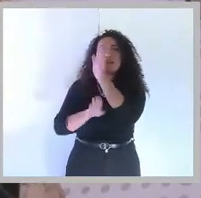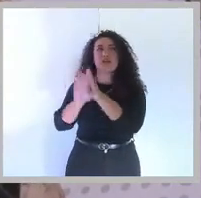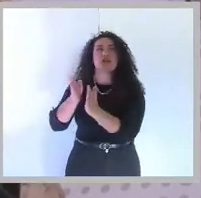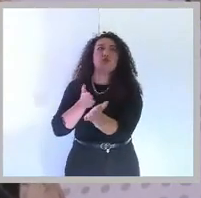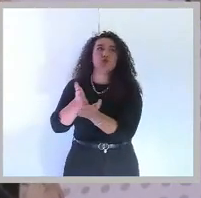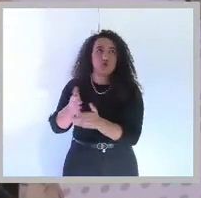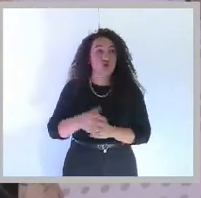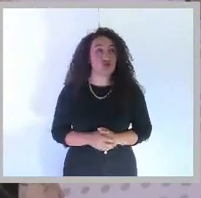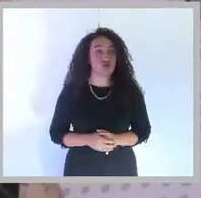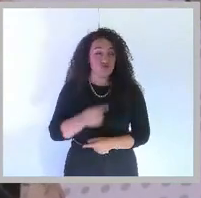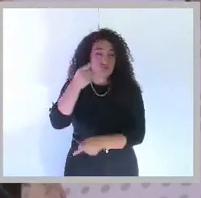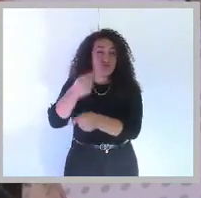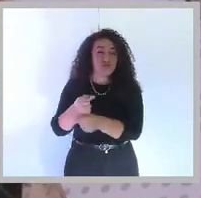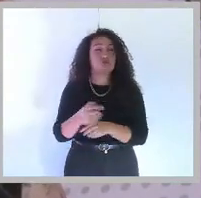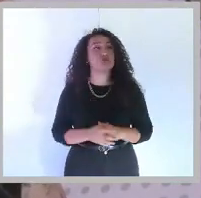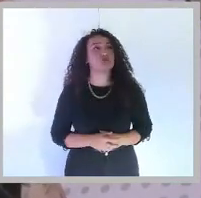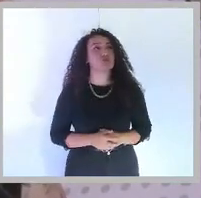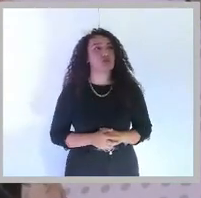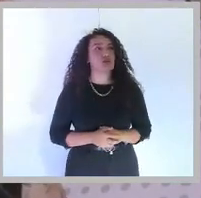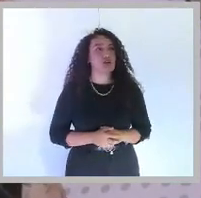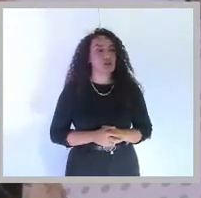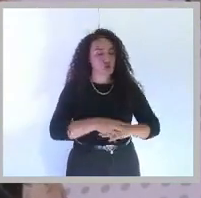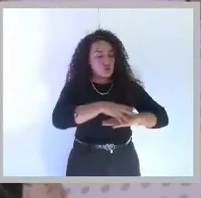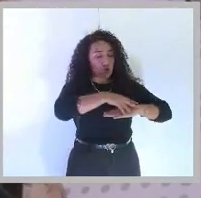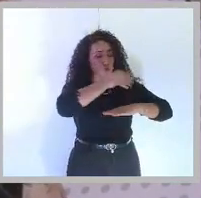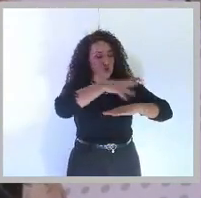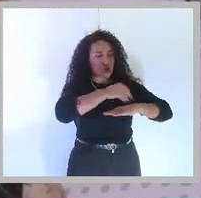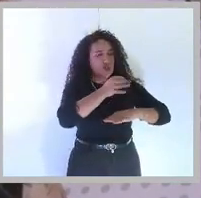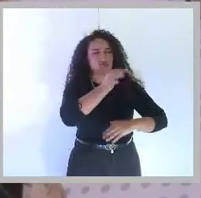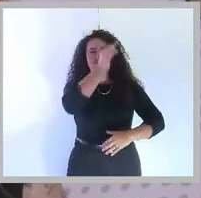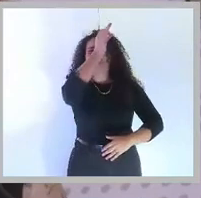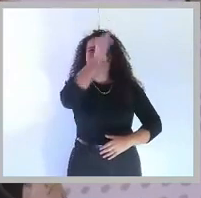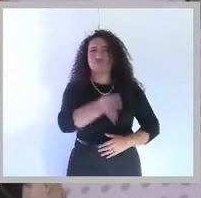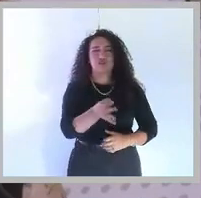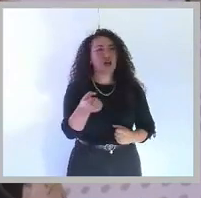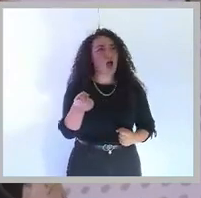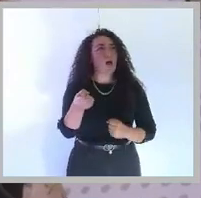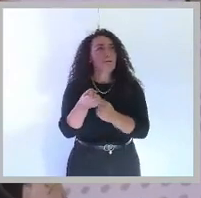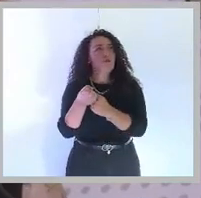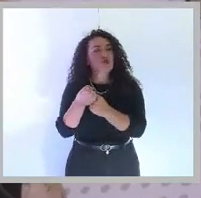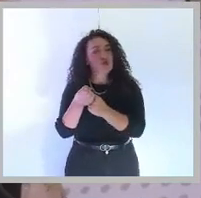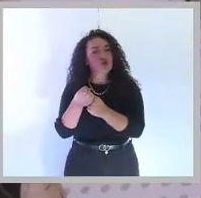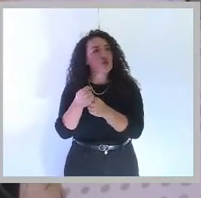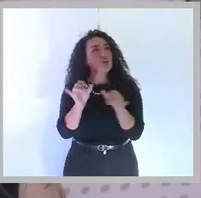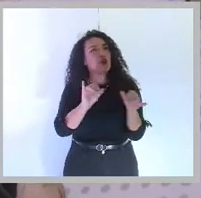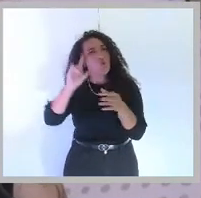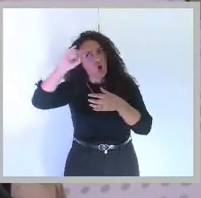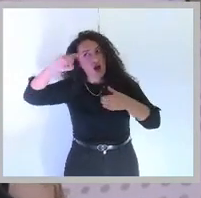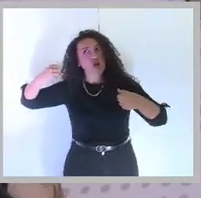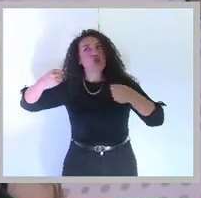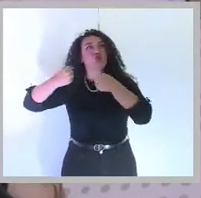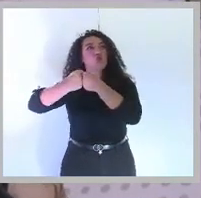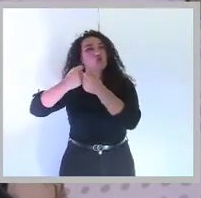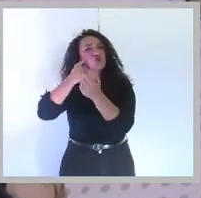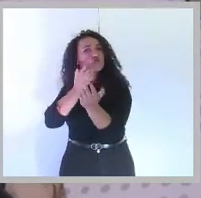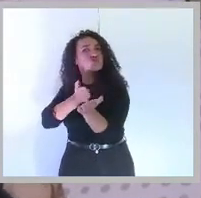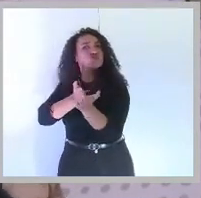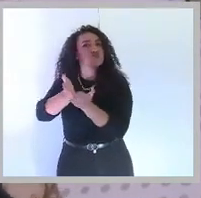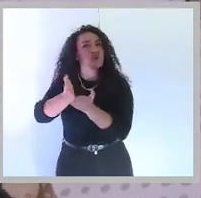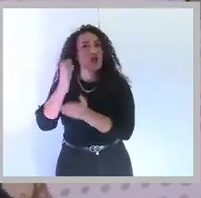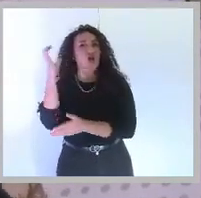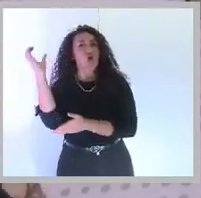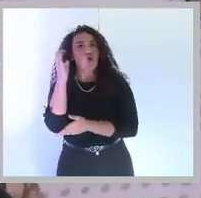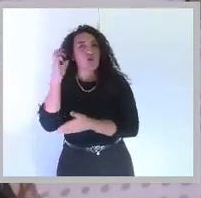En pocas palabras, cuenta con Suecia. Suecia es un socio sostenible para Colombia y América